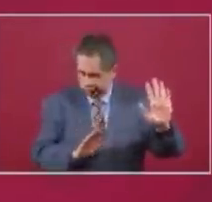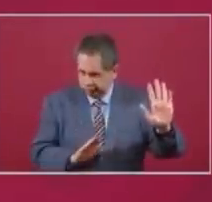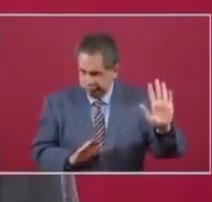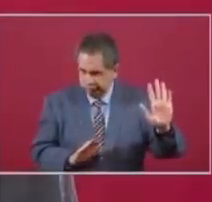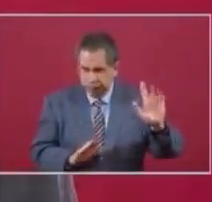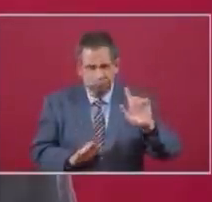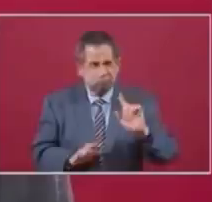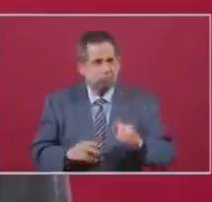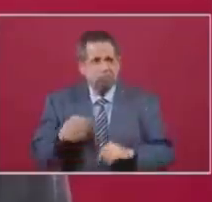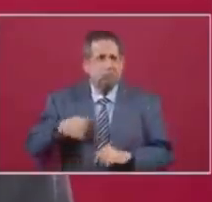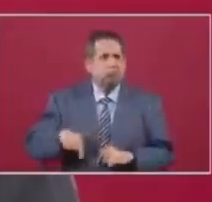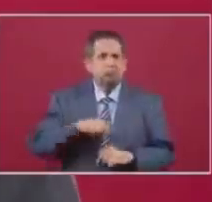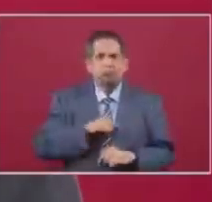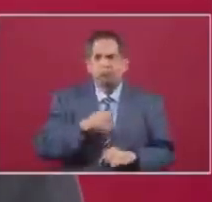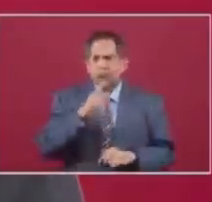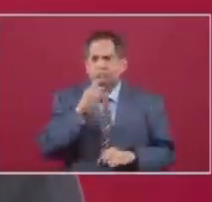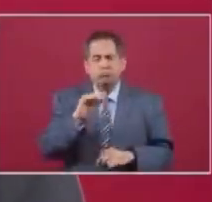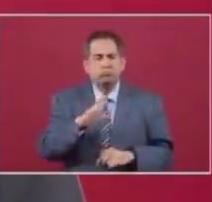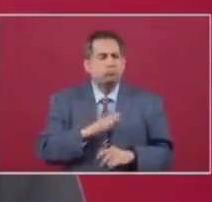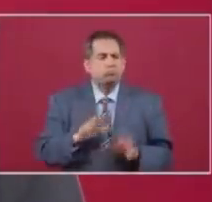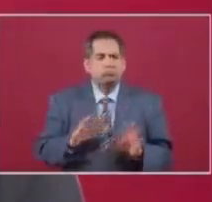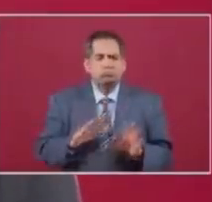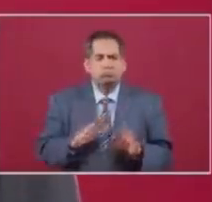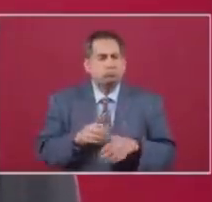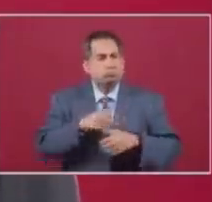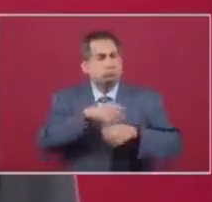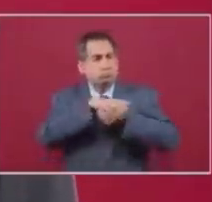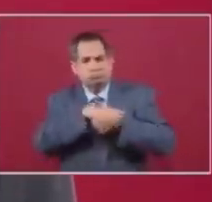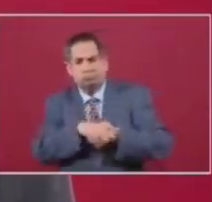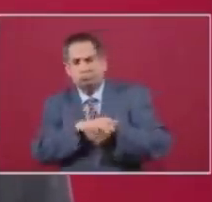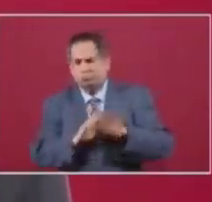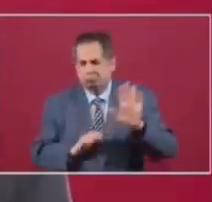No hemos tenido ningún tipo de presión.